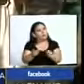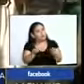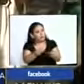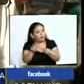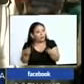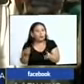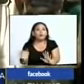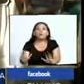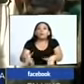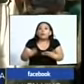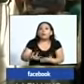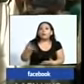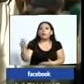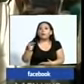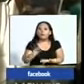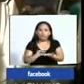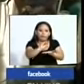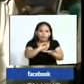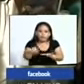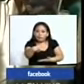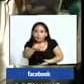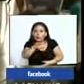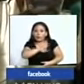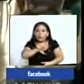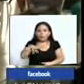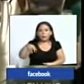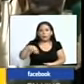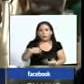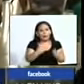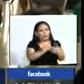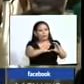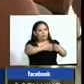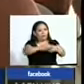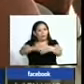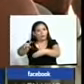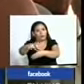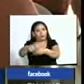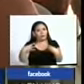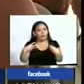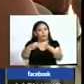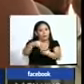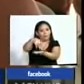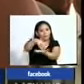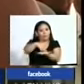de reactivación económica para familias de las organizaciones de la sociedad civil.